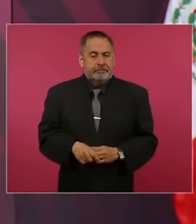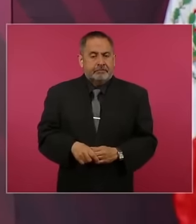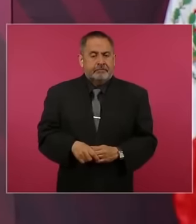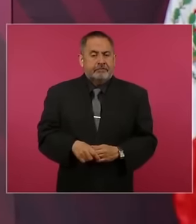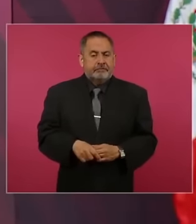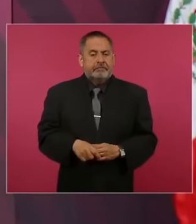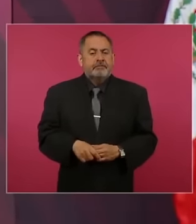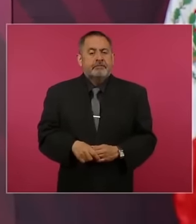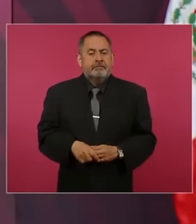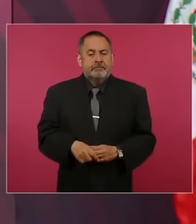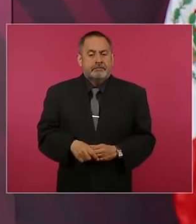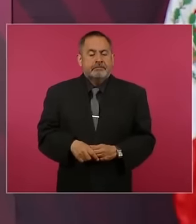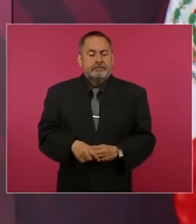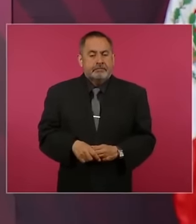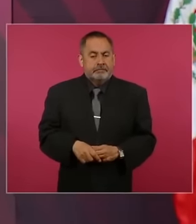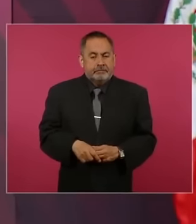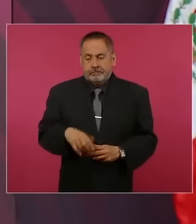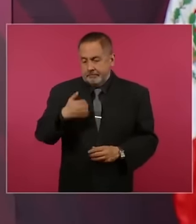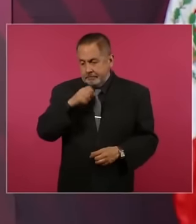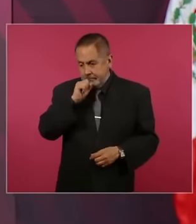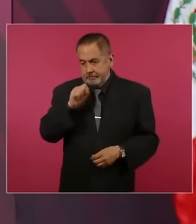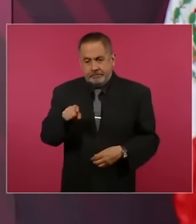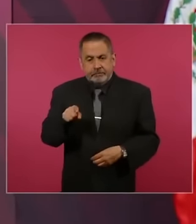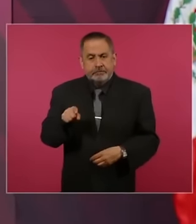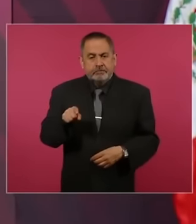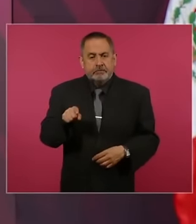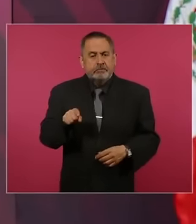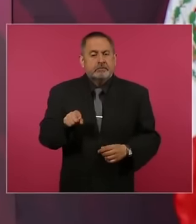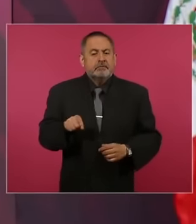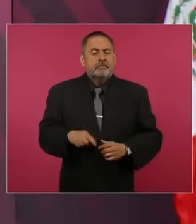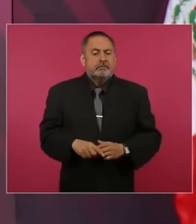Y también